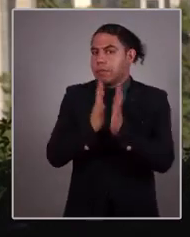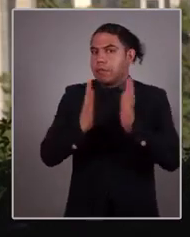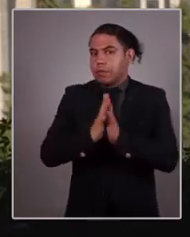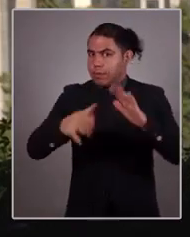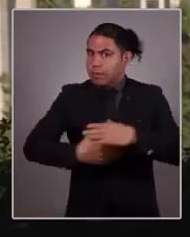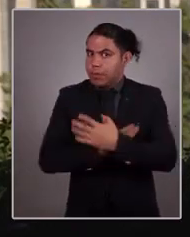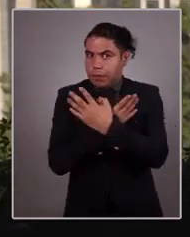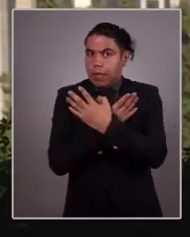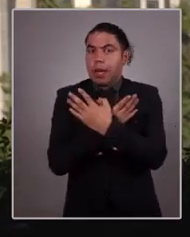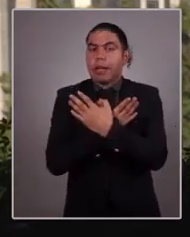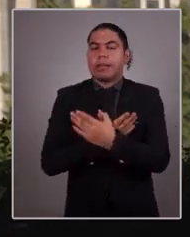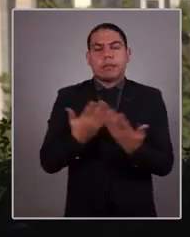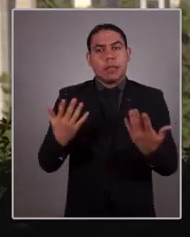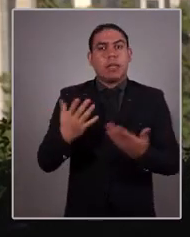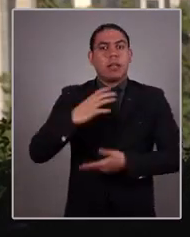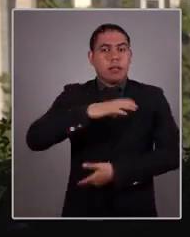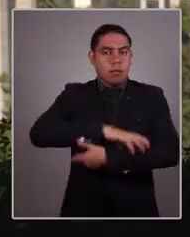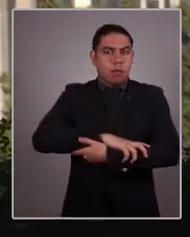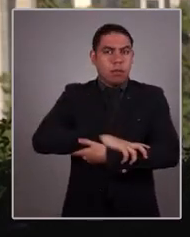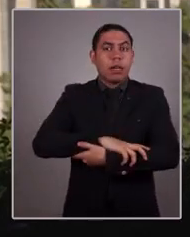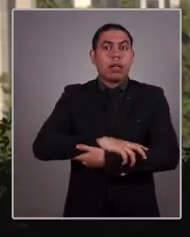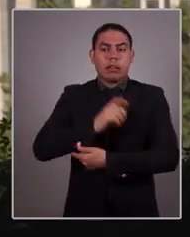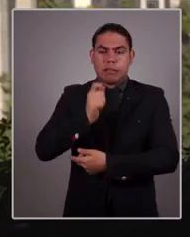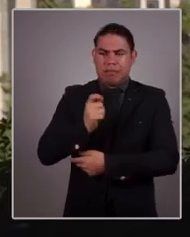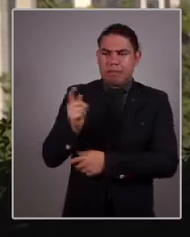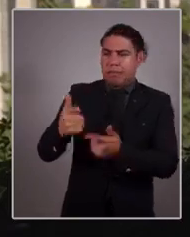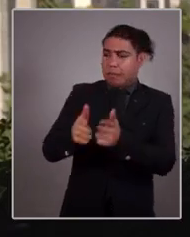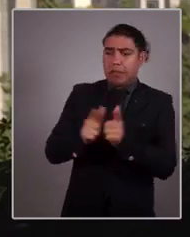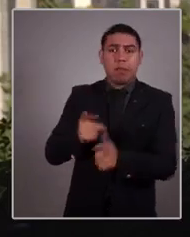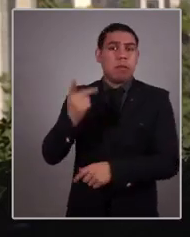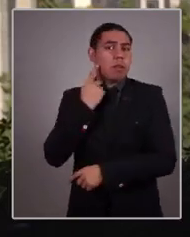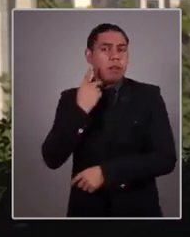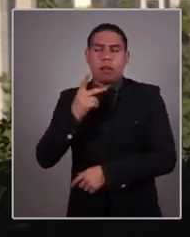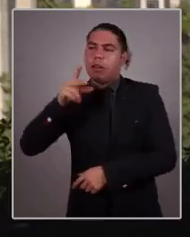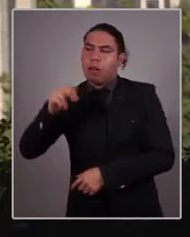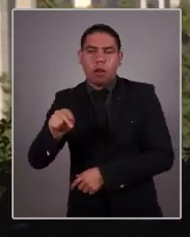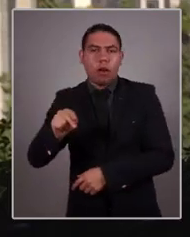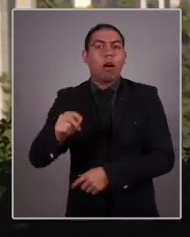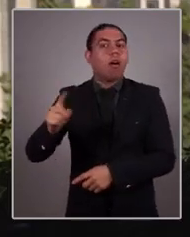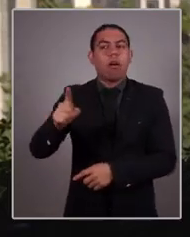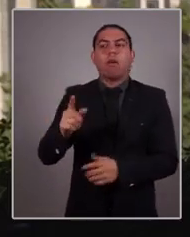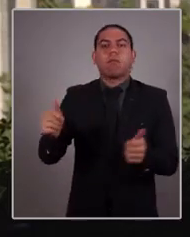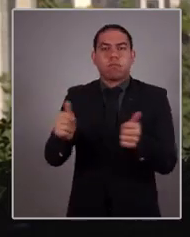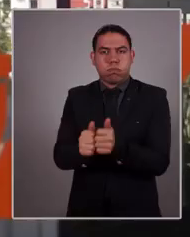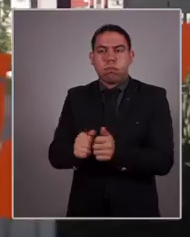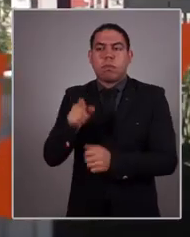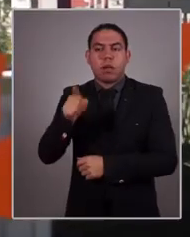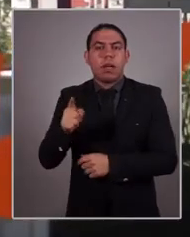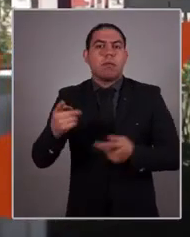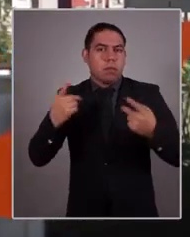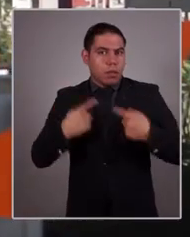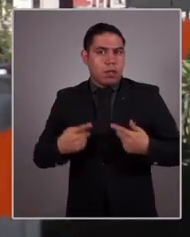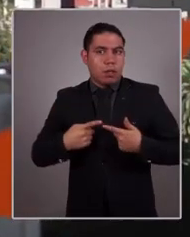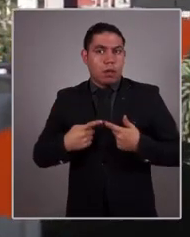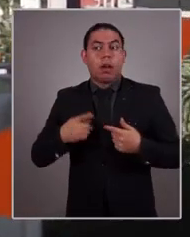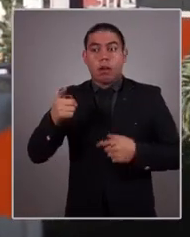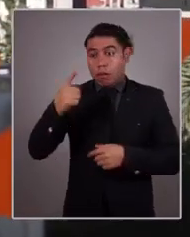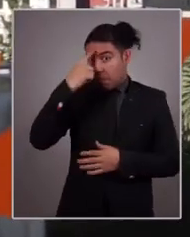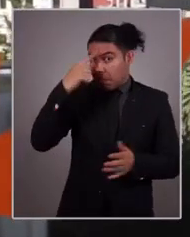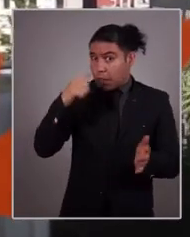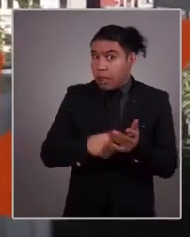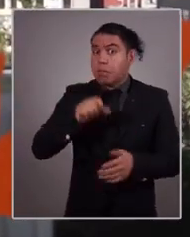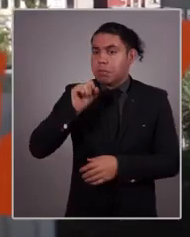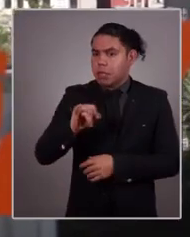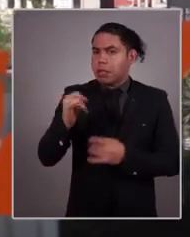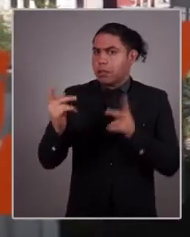decidido participar haciendo una gran alianza, no con los partidos, con ningún partido, sino con las personas. Con todas las personas que